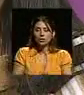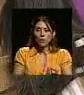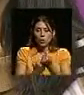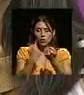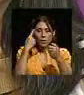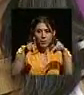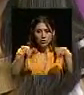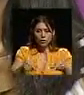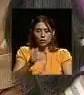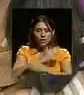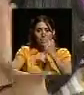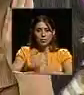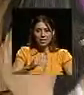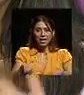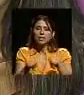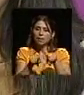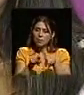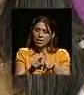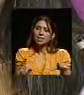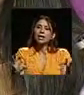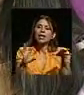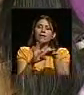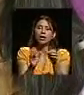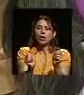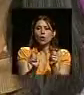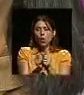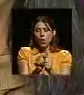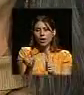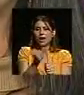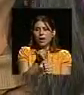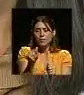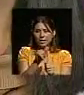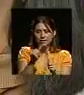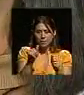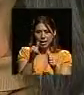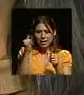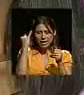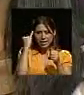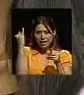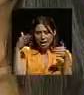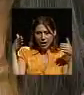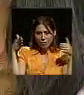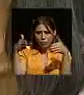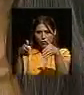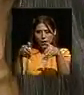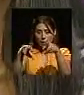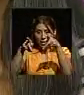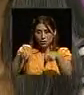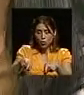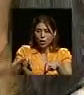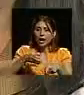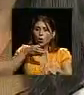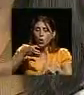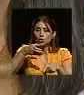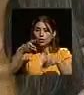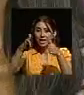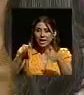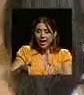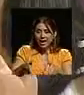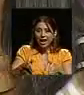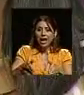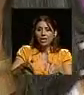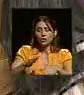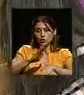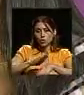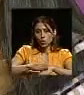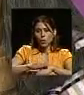discapacidad, también tiene que ver con la misma estigmatización que la persona que es consejera sexual y reproductiva tiene